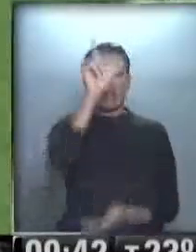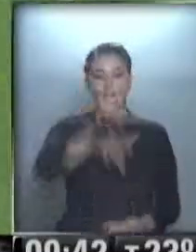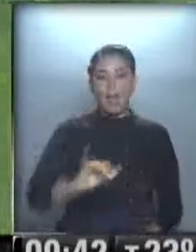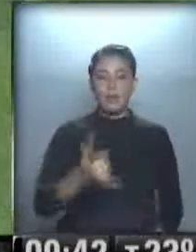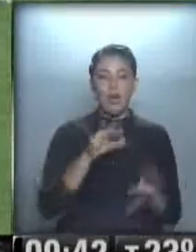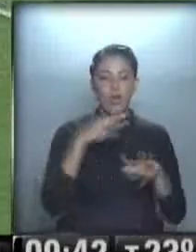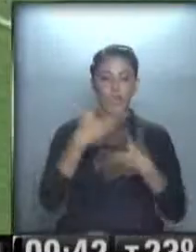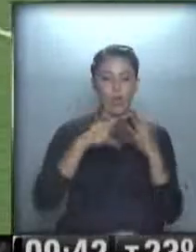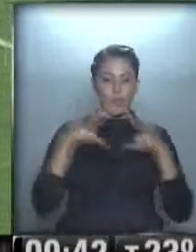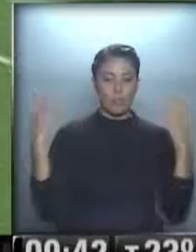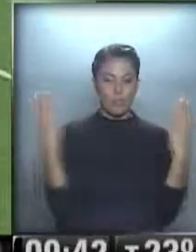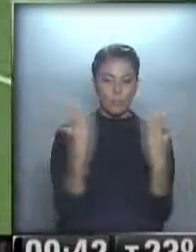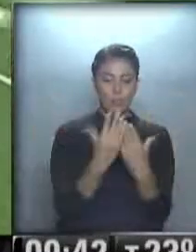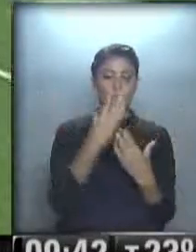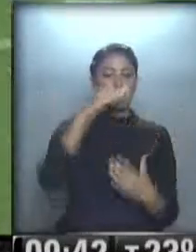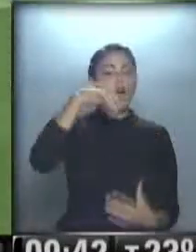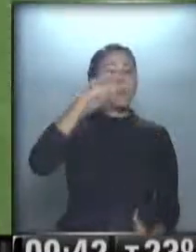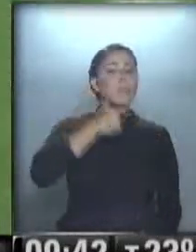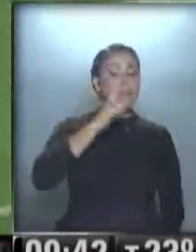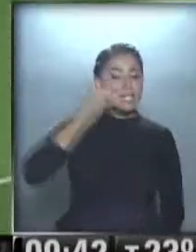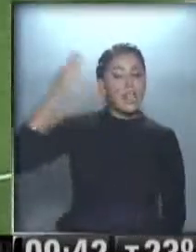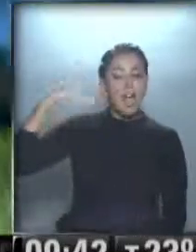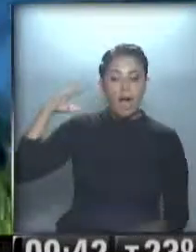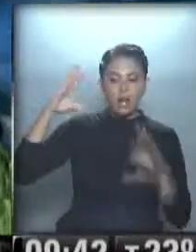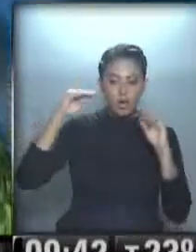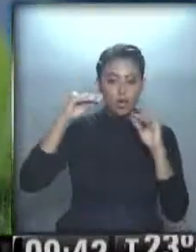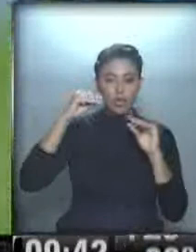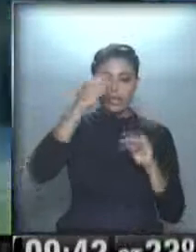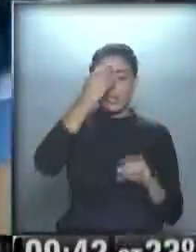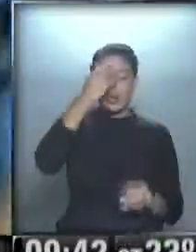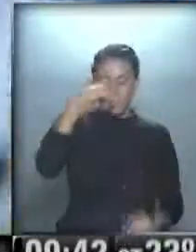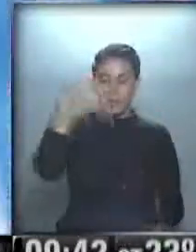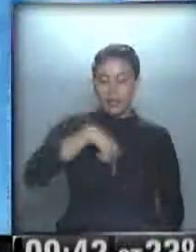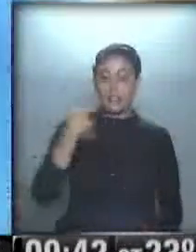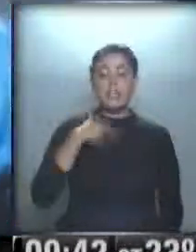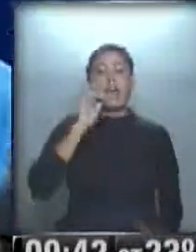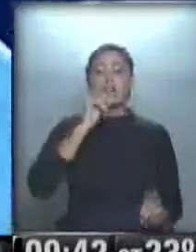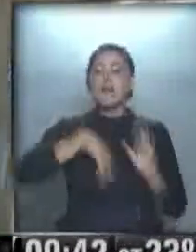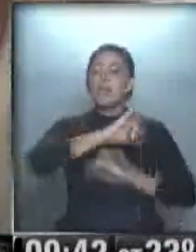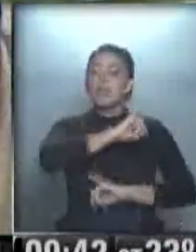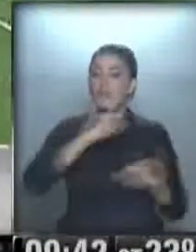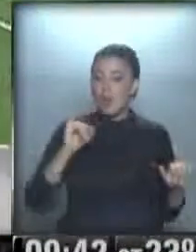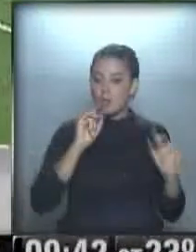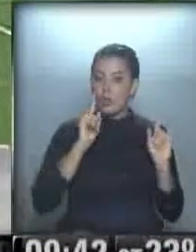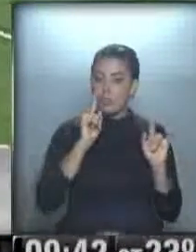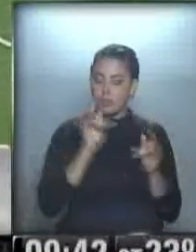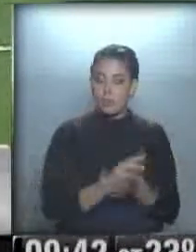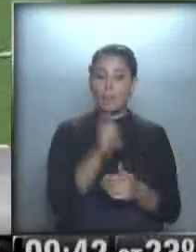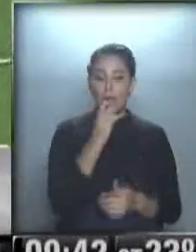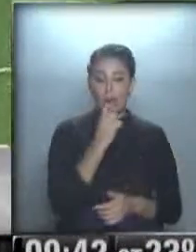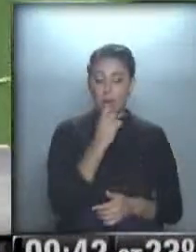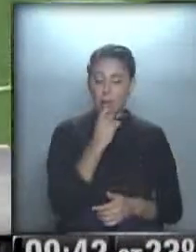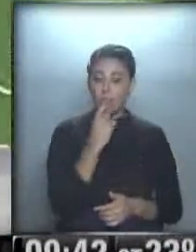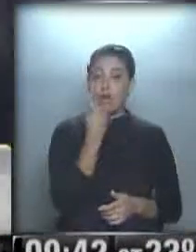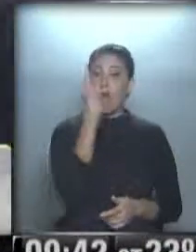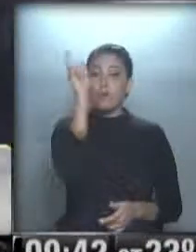mejor jugador del mundo, de Leo Messi. Anoche ya se volvió a la Argentina, pero se supieron más datos de esta producción, como por ejemplo que uno